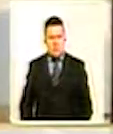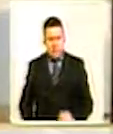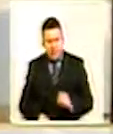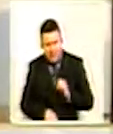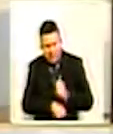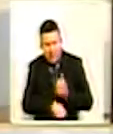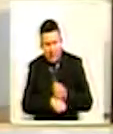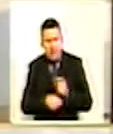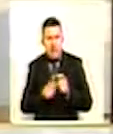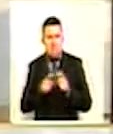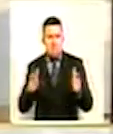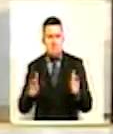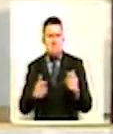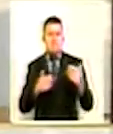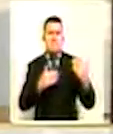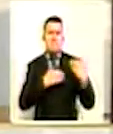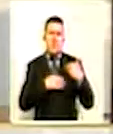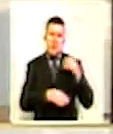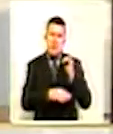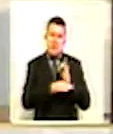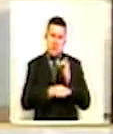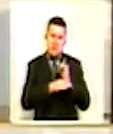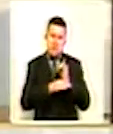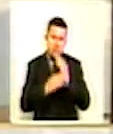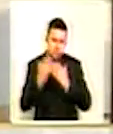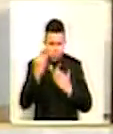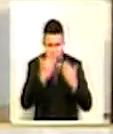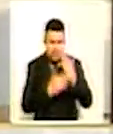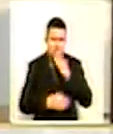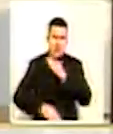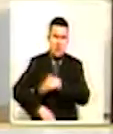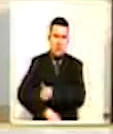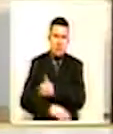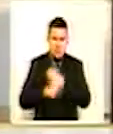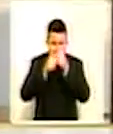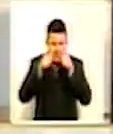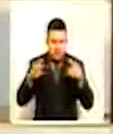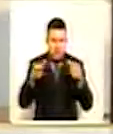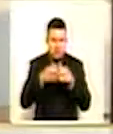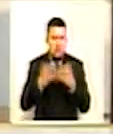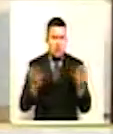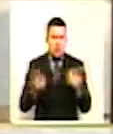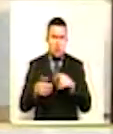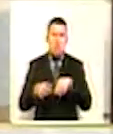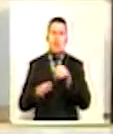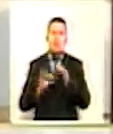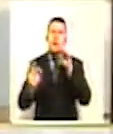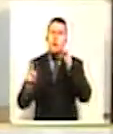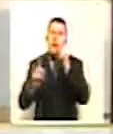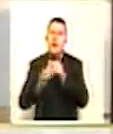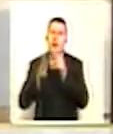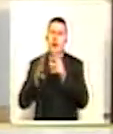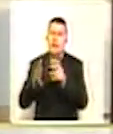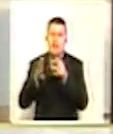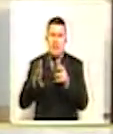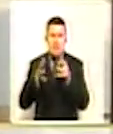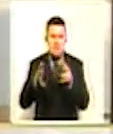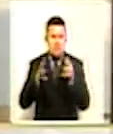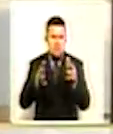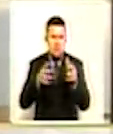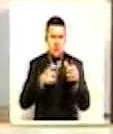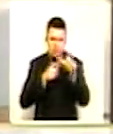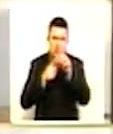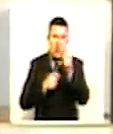una tarea grande a cargo del Instituto de Estudios del Ministerio Público en materia de capacitación para que